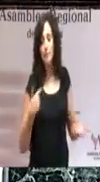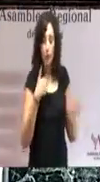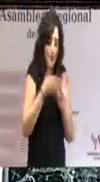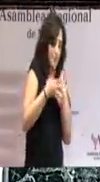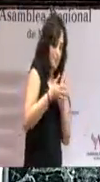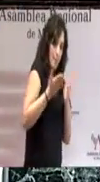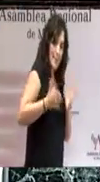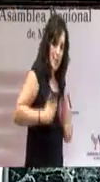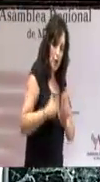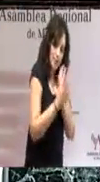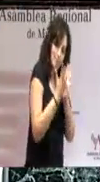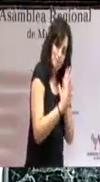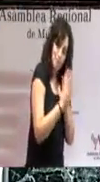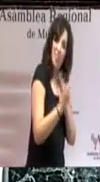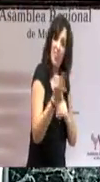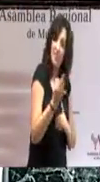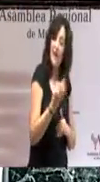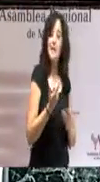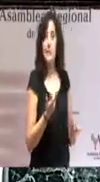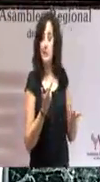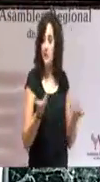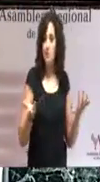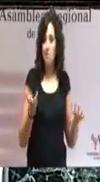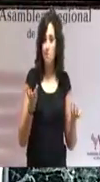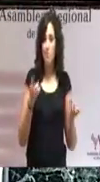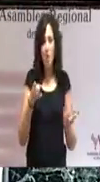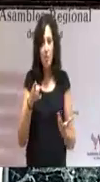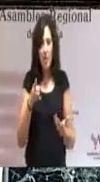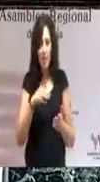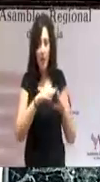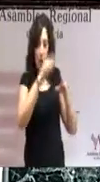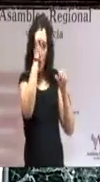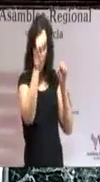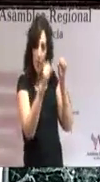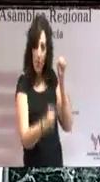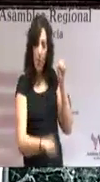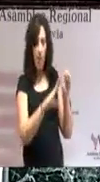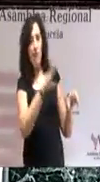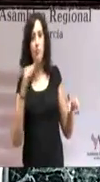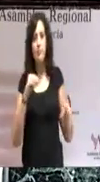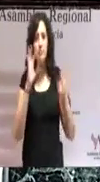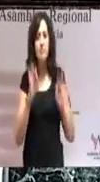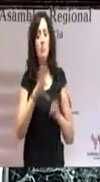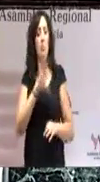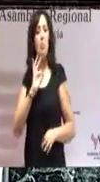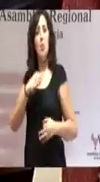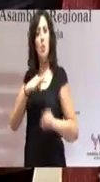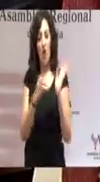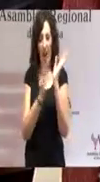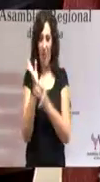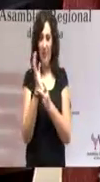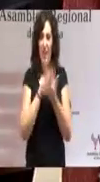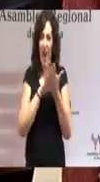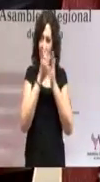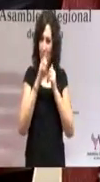hijos. Pero se queda usted con eso. Se queda usted con eso y no habla del Mar Menor. Ustedes se